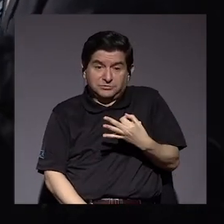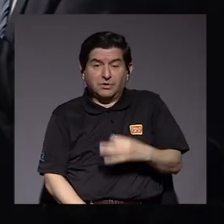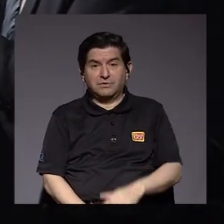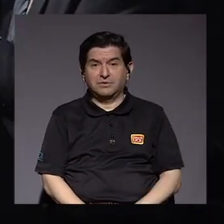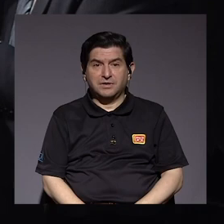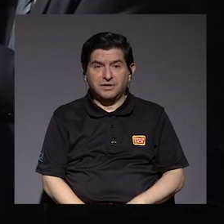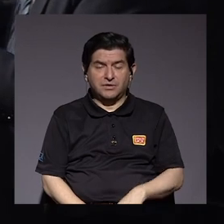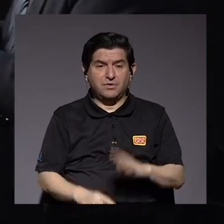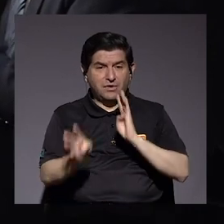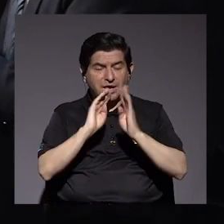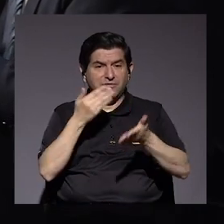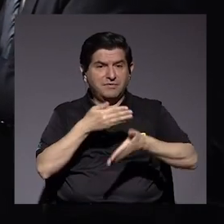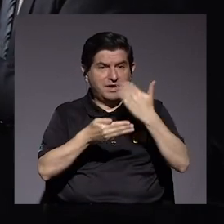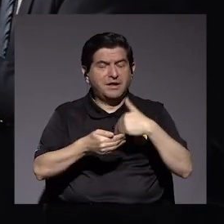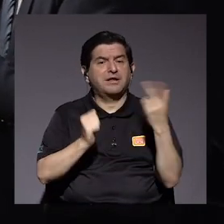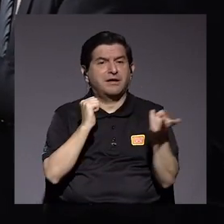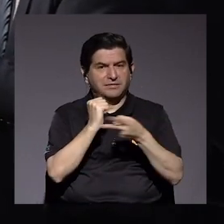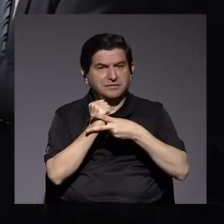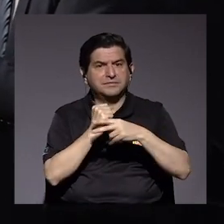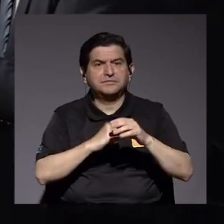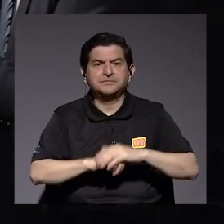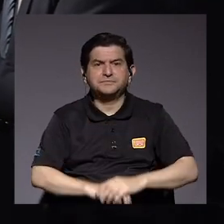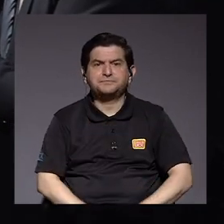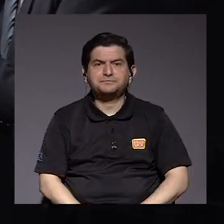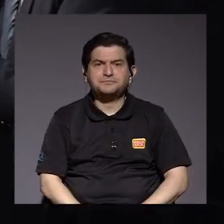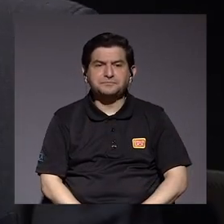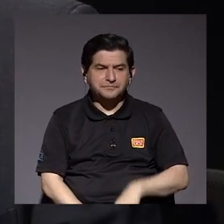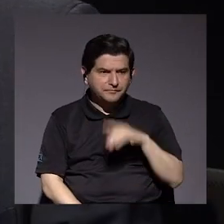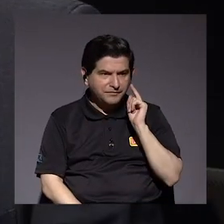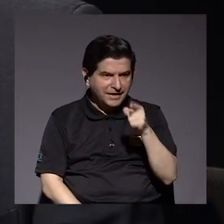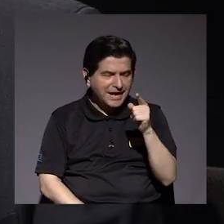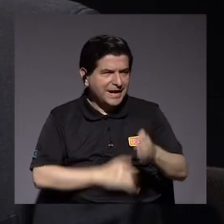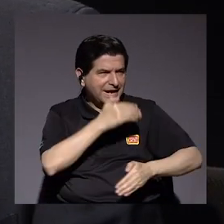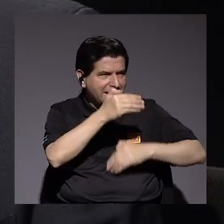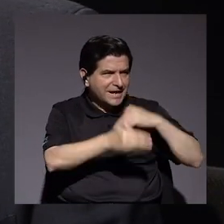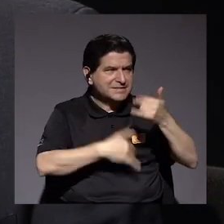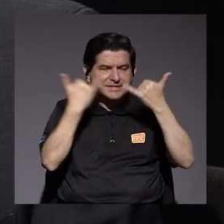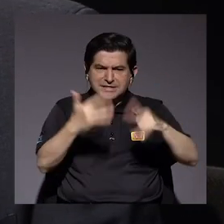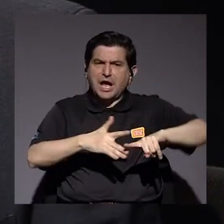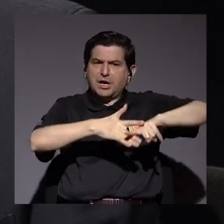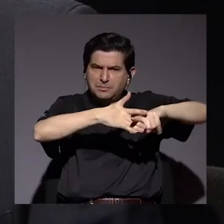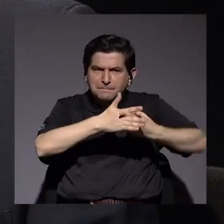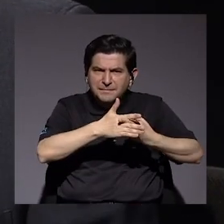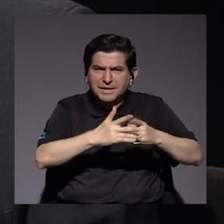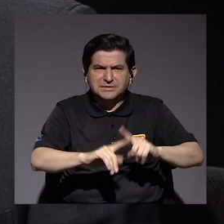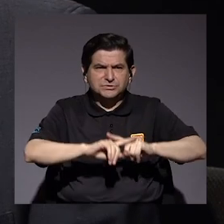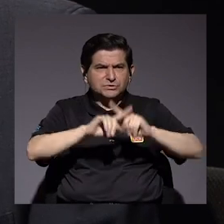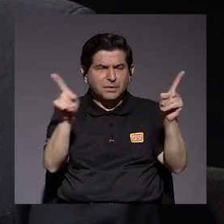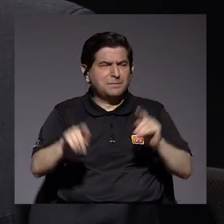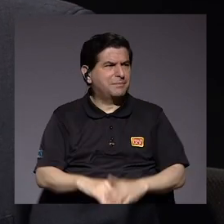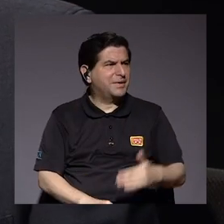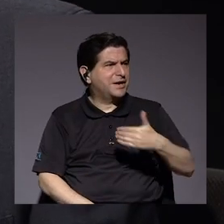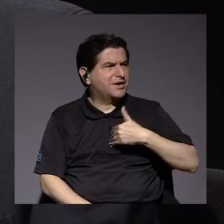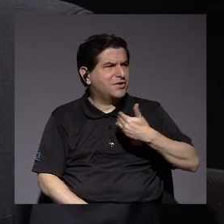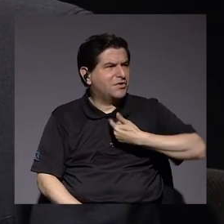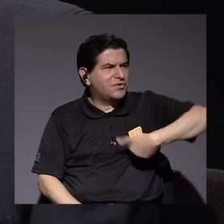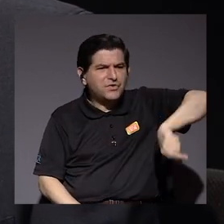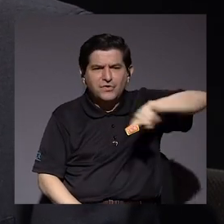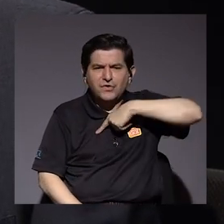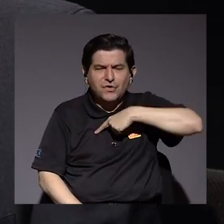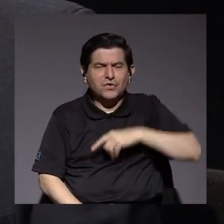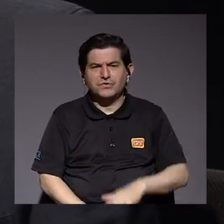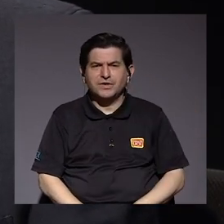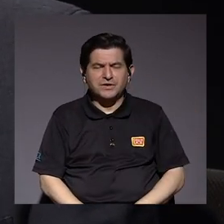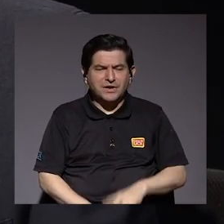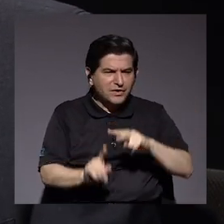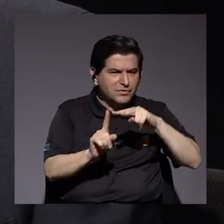creo como como hemos hablado en muchas oportunidades que ese es un proceso que ya empezó pero no tenemos